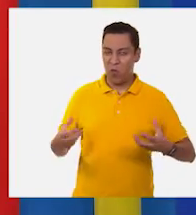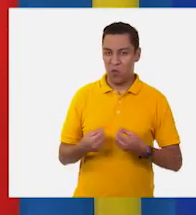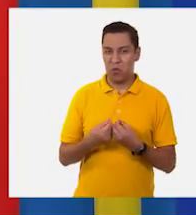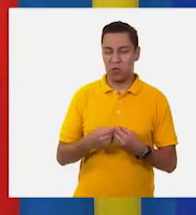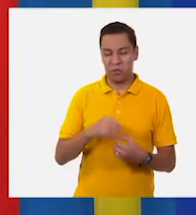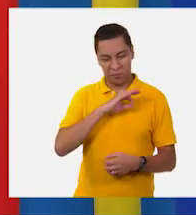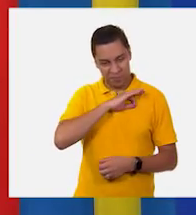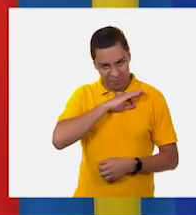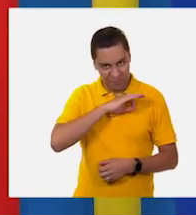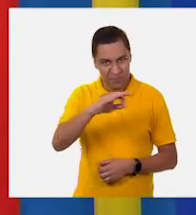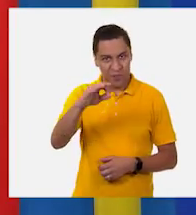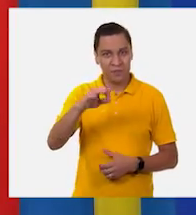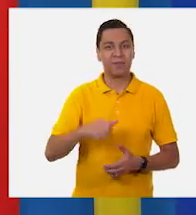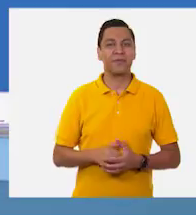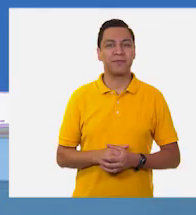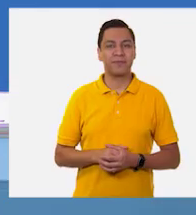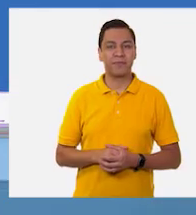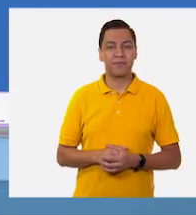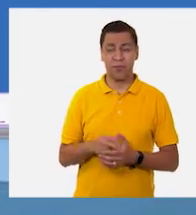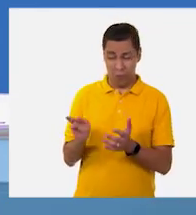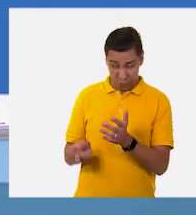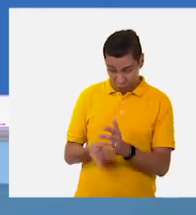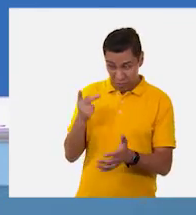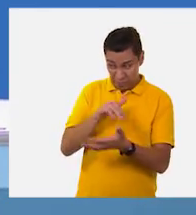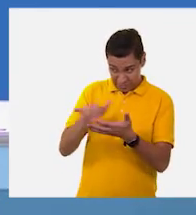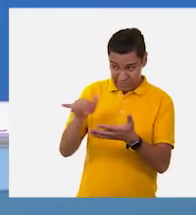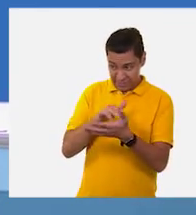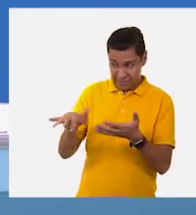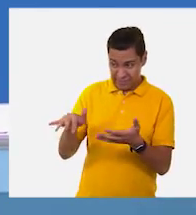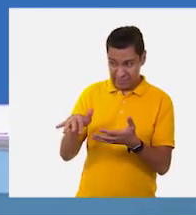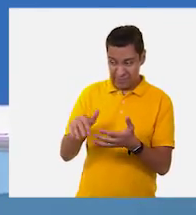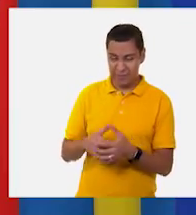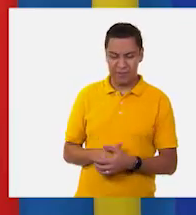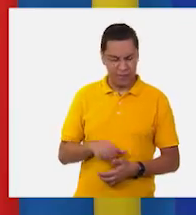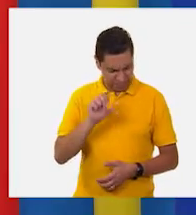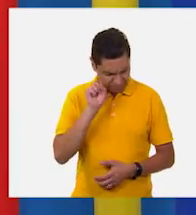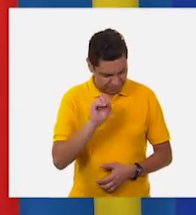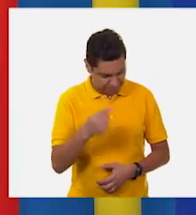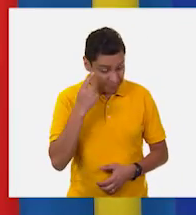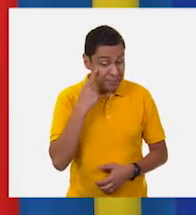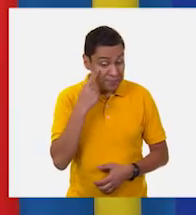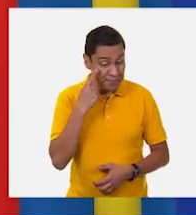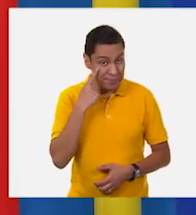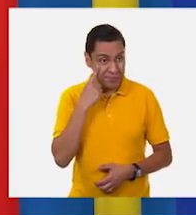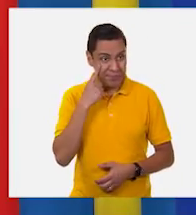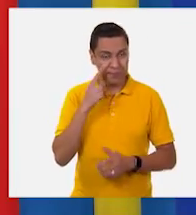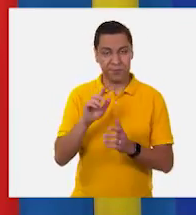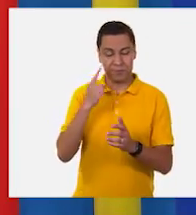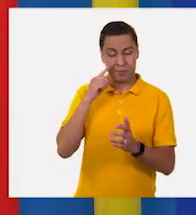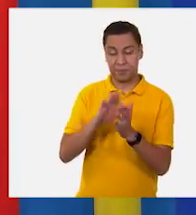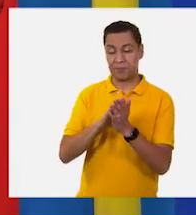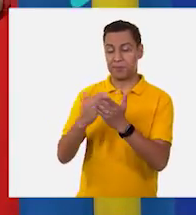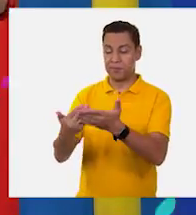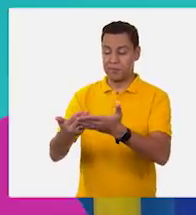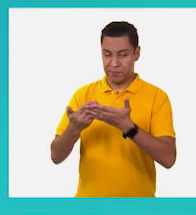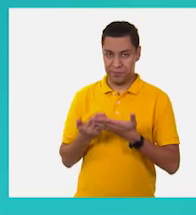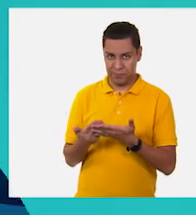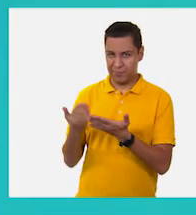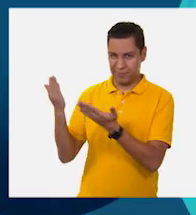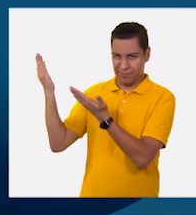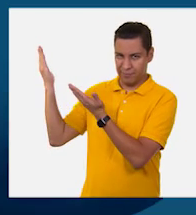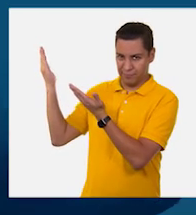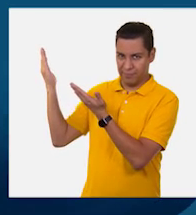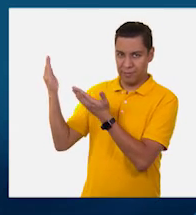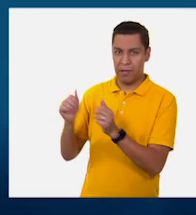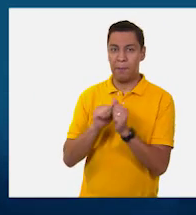sea. ¿Me lo puedes volver a leer, Jenny, por favor? ¡Claro que sí! A ver, Ton, voy a tomar el libro y dice así. Problema 2. En